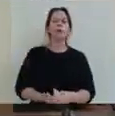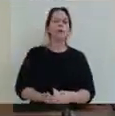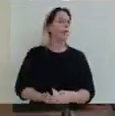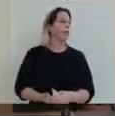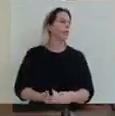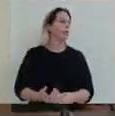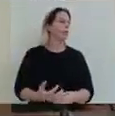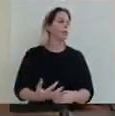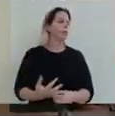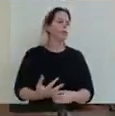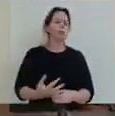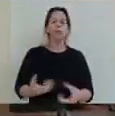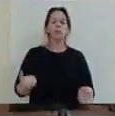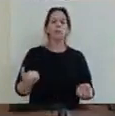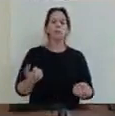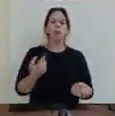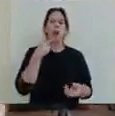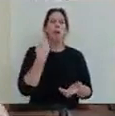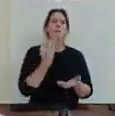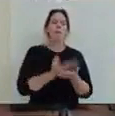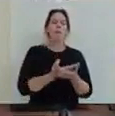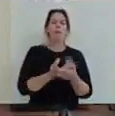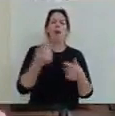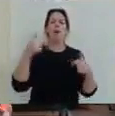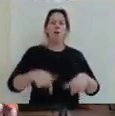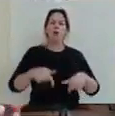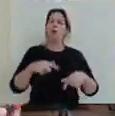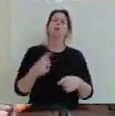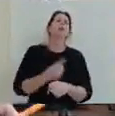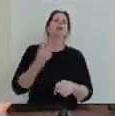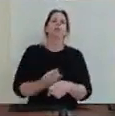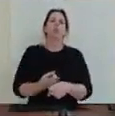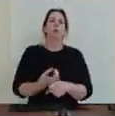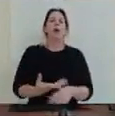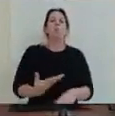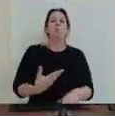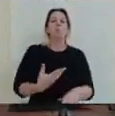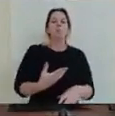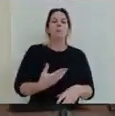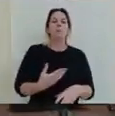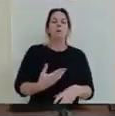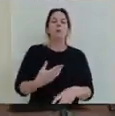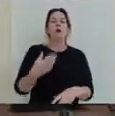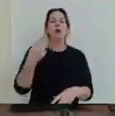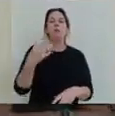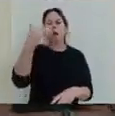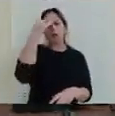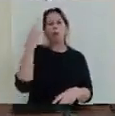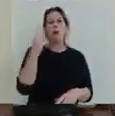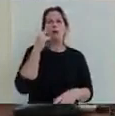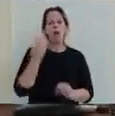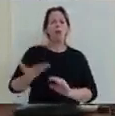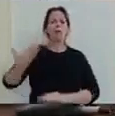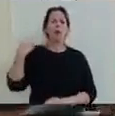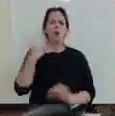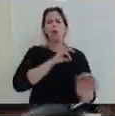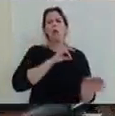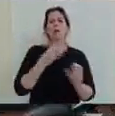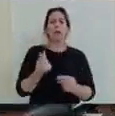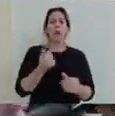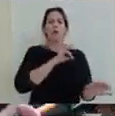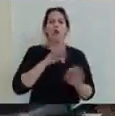momento, dado que hace 15 días se ha recibido el importe, y consideramos